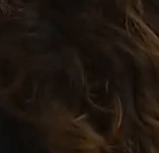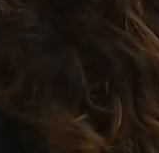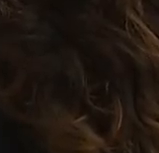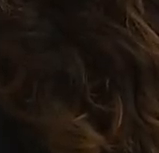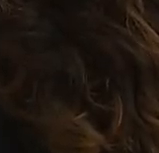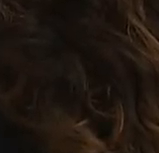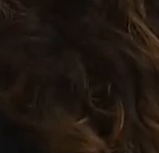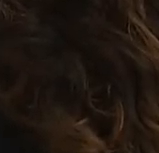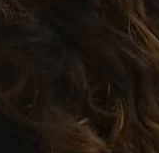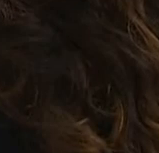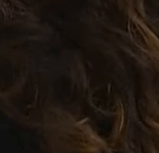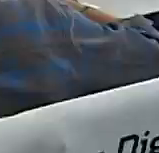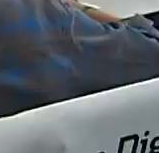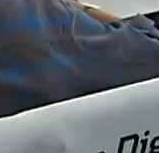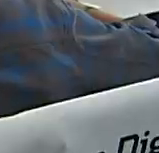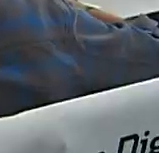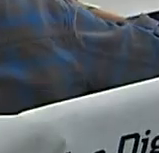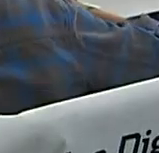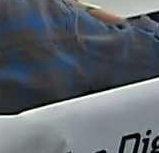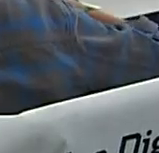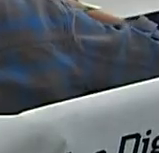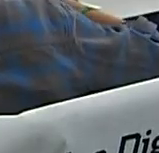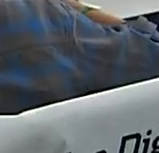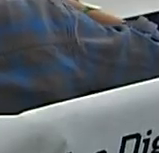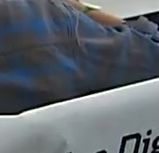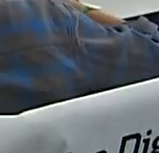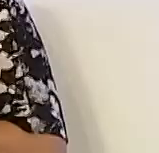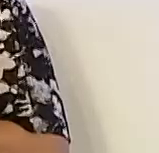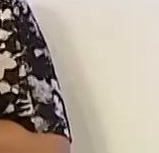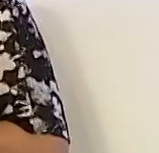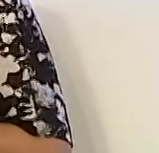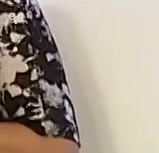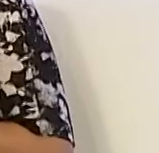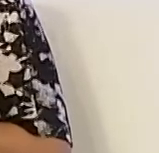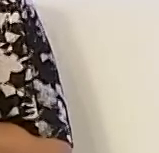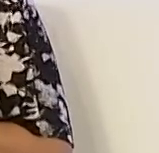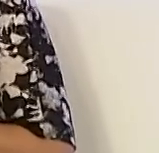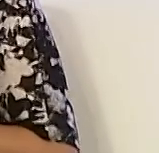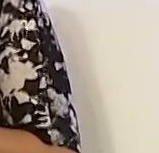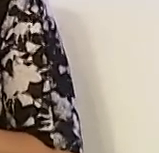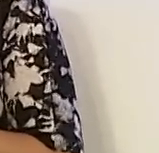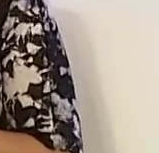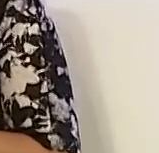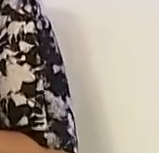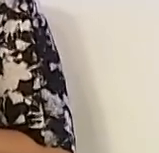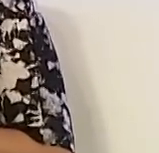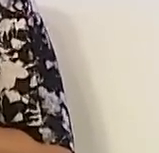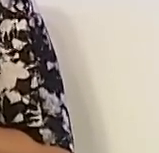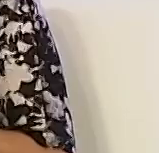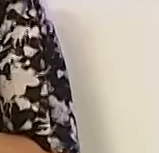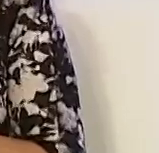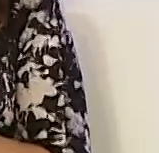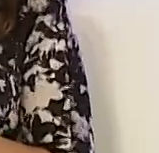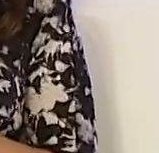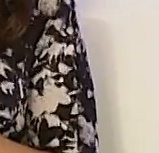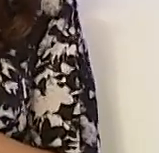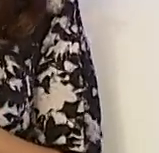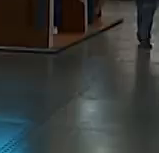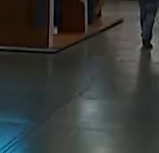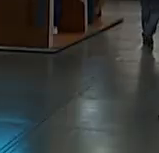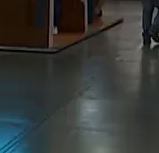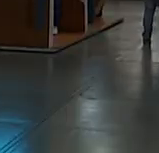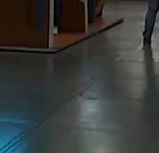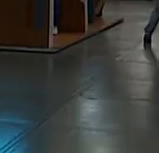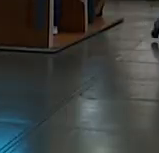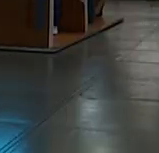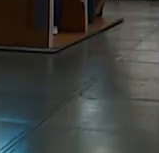Aldea Digital y que también es de origen mexicano fue Rosy Ríos, exsecretaria del Tesoro de Estados Unidos, quien entre otros